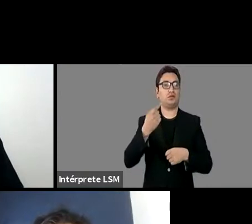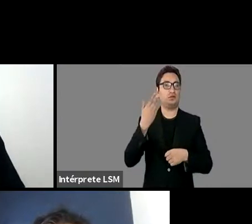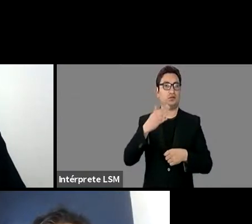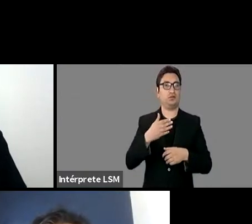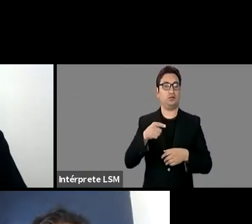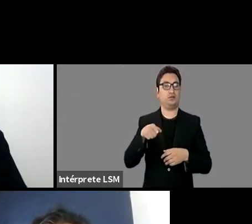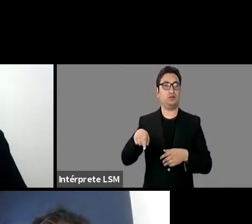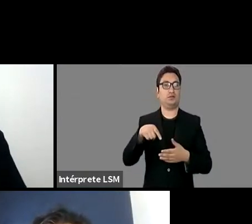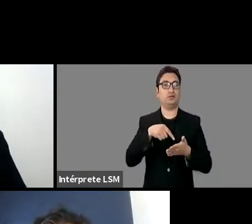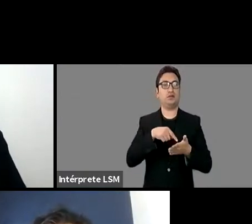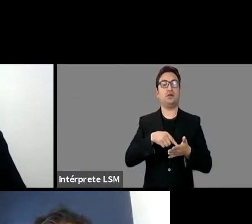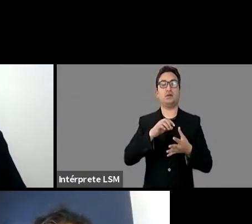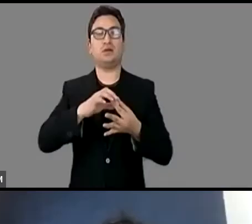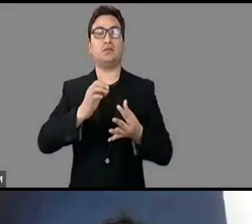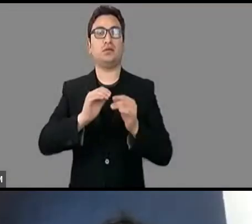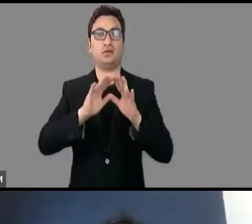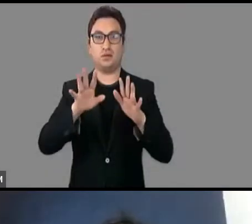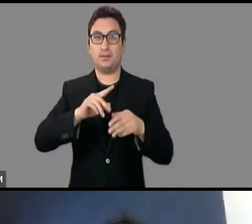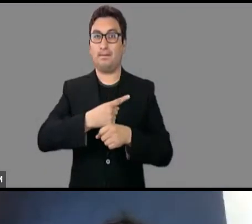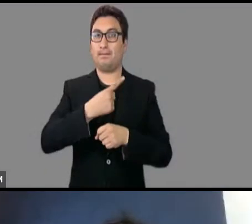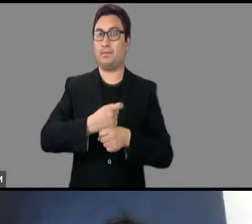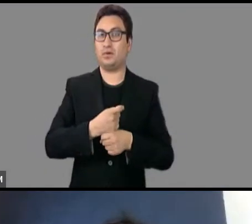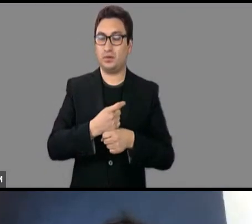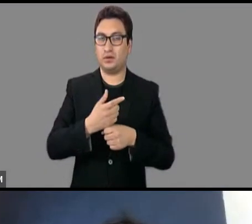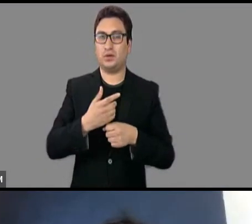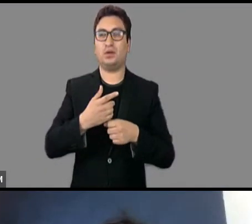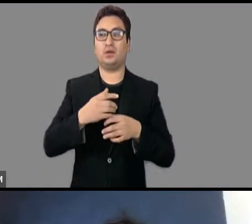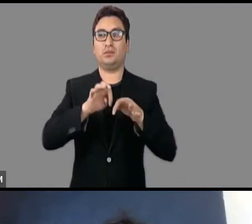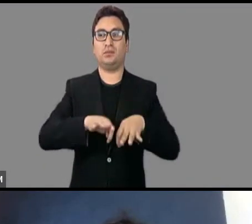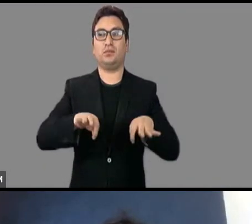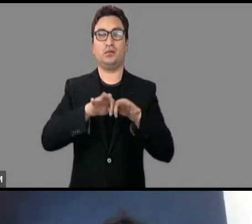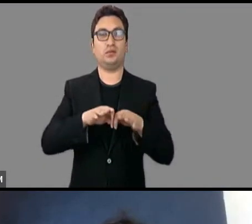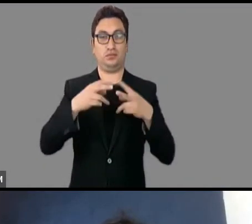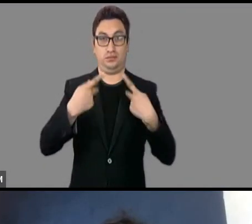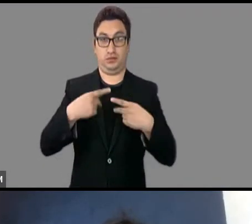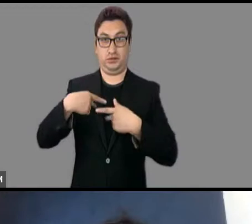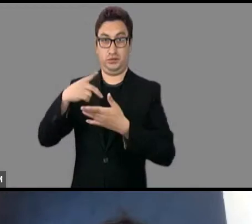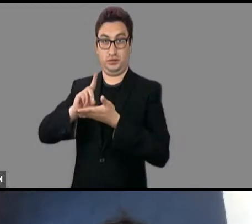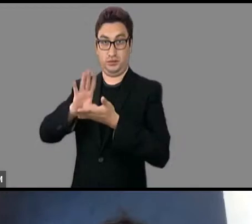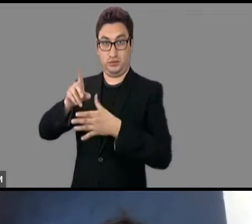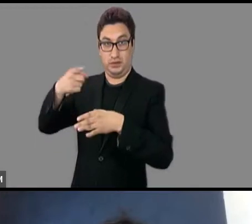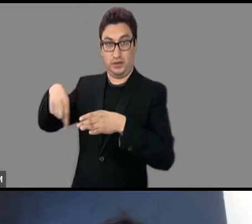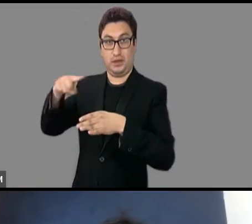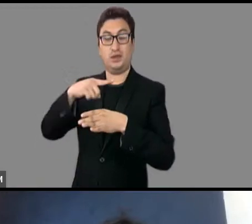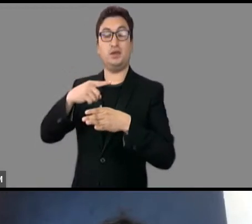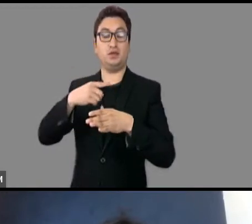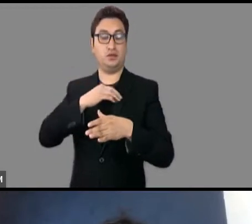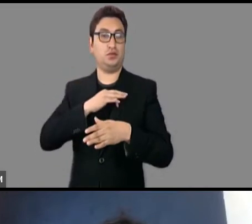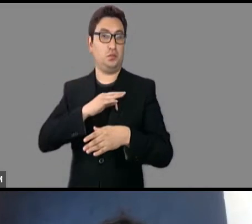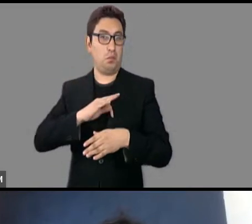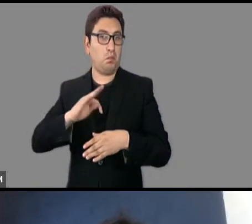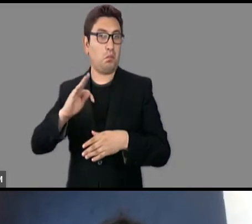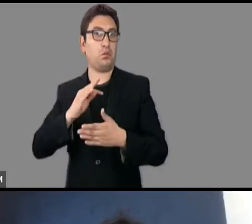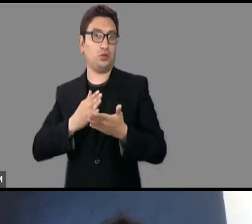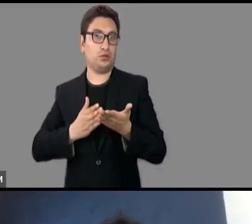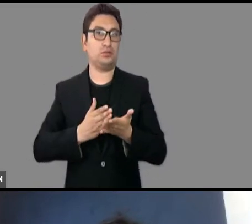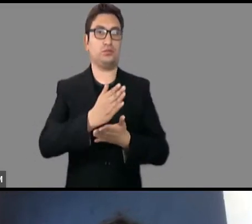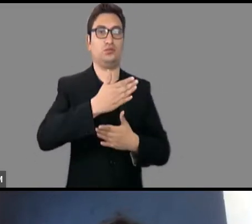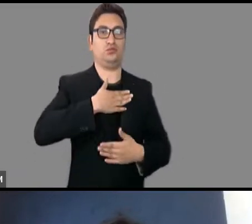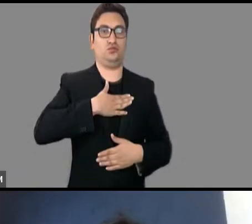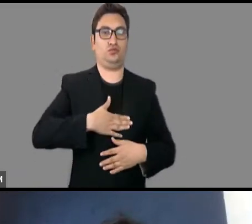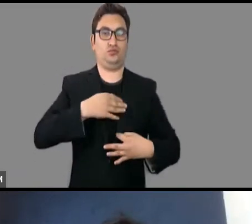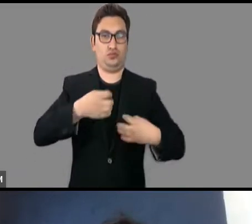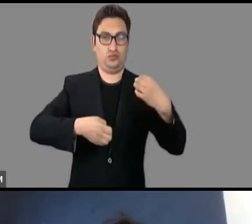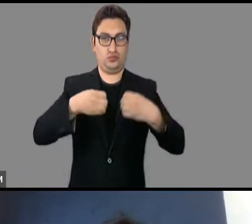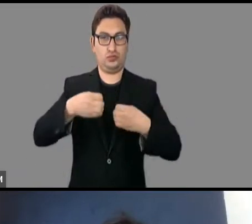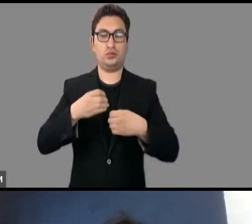¿no? Primero, ¿por qué es importante que las personas con discapacidad accedan al sistema de justicia? Pues primero porque es la